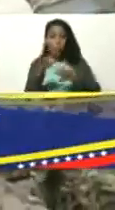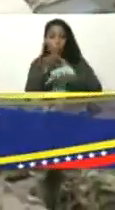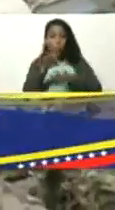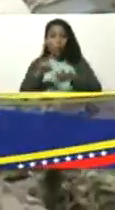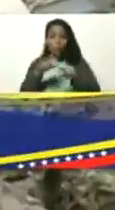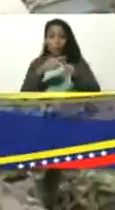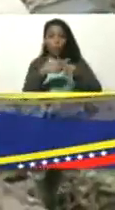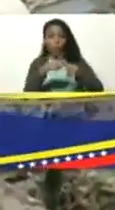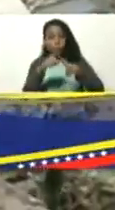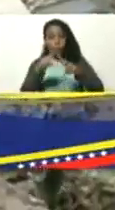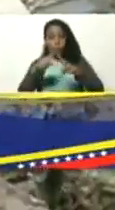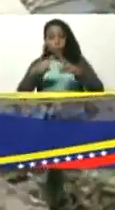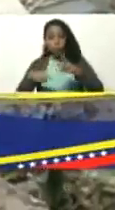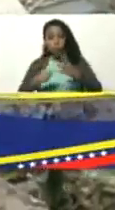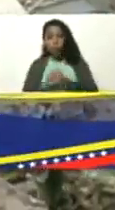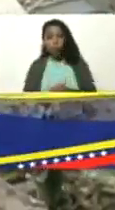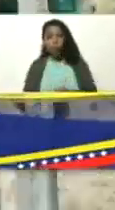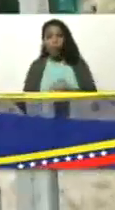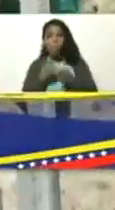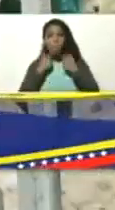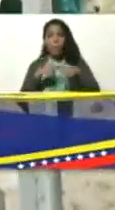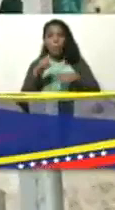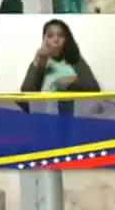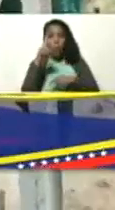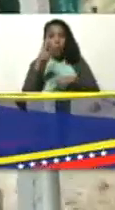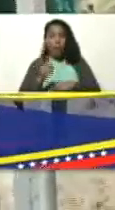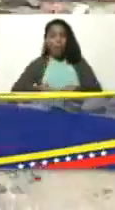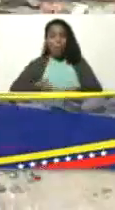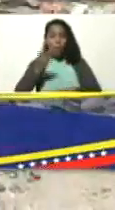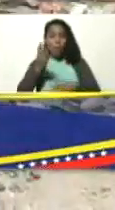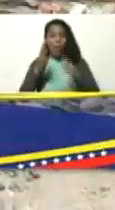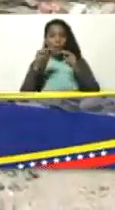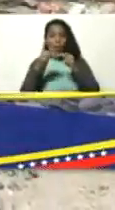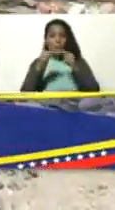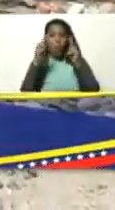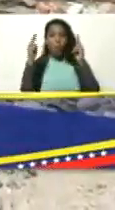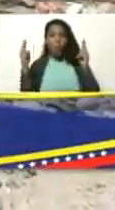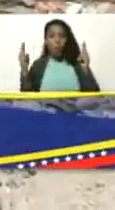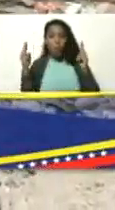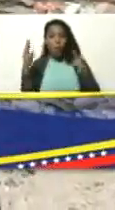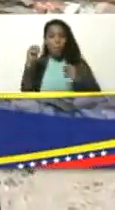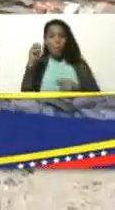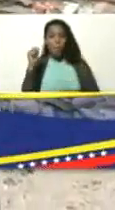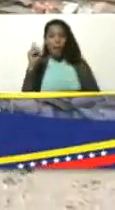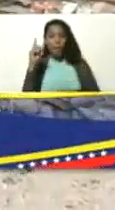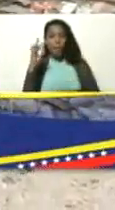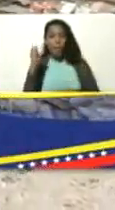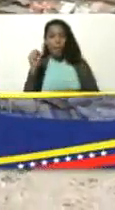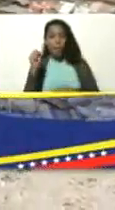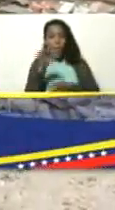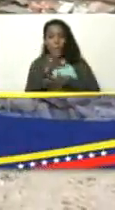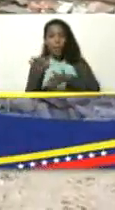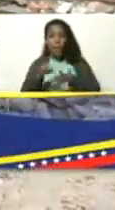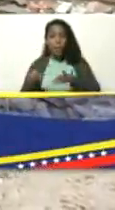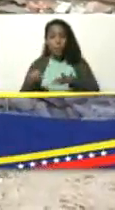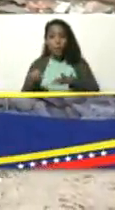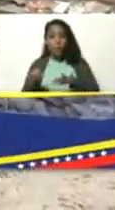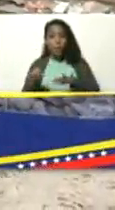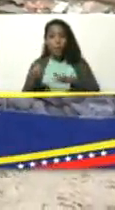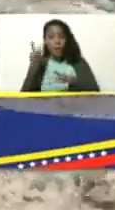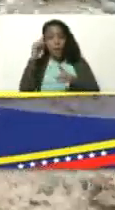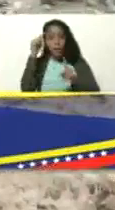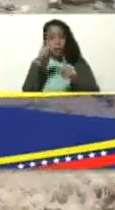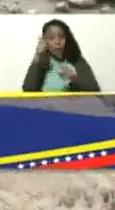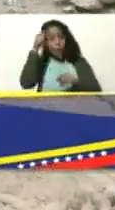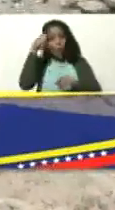Caracciolo Parra, en Tucaní, perdimos una parte importante del puente La Madrid. En el municipio Arzobispo Chacón, hacia los pueblos del